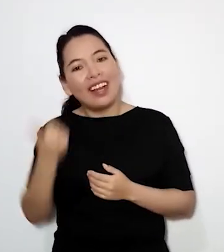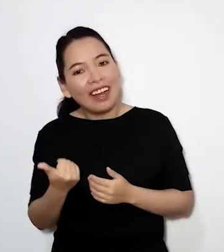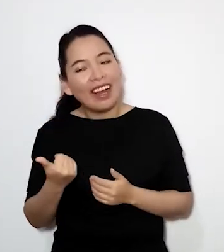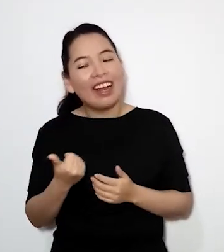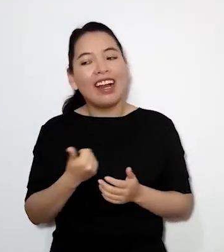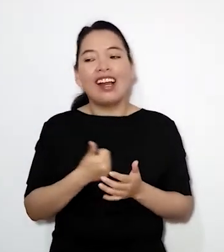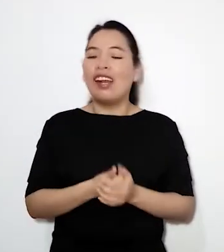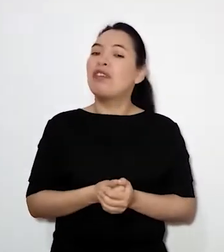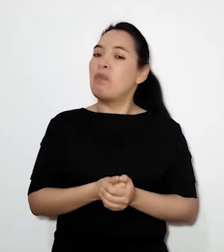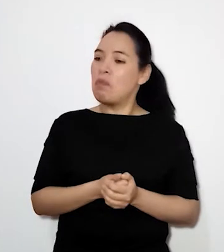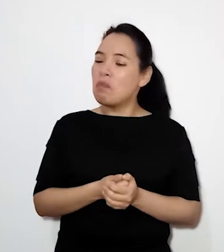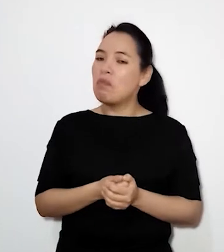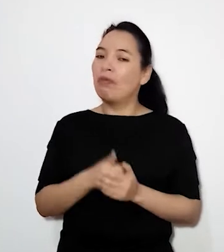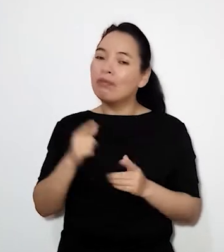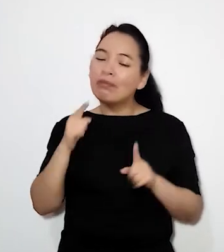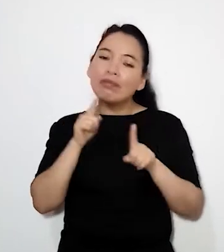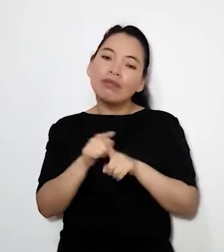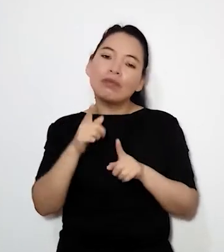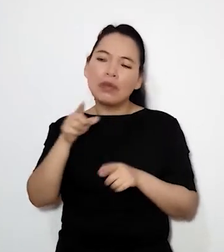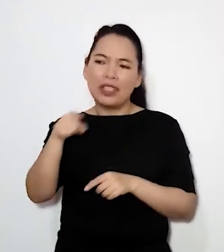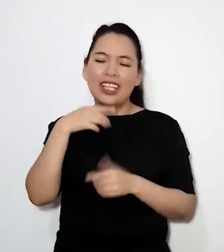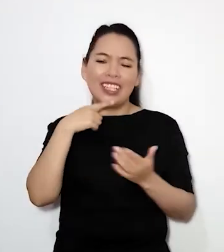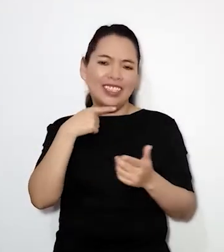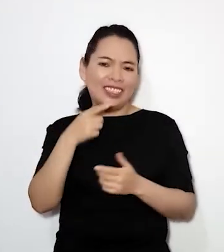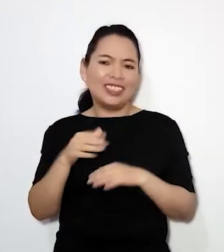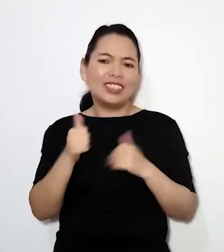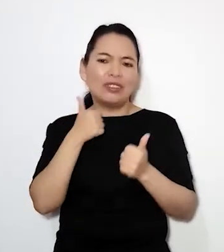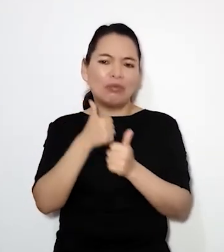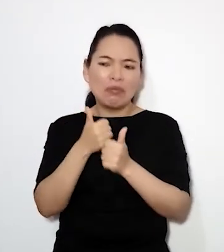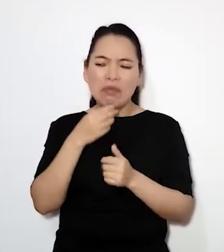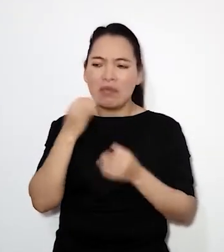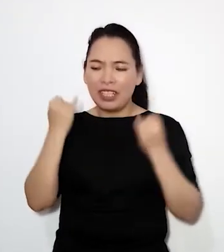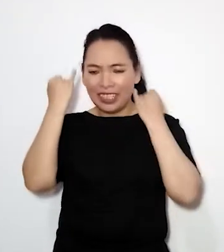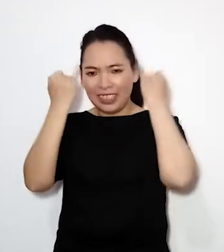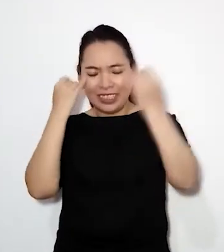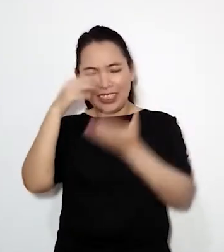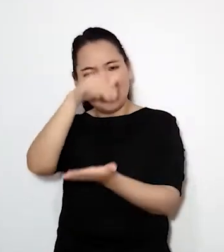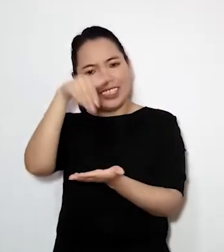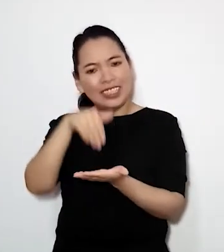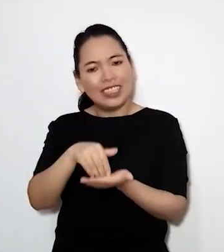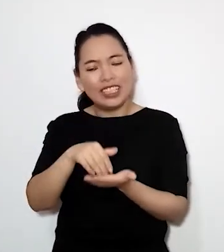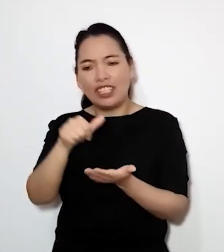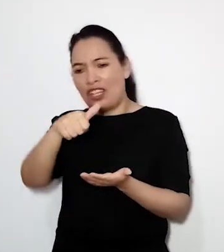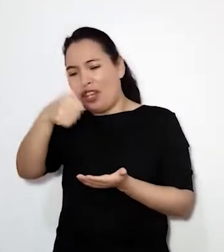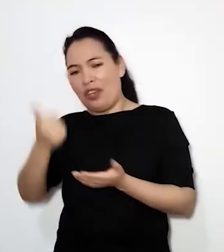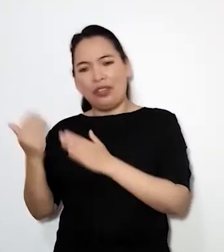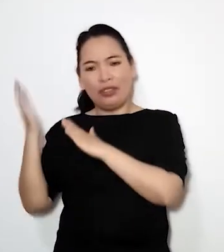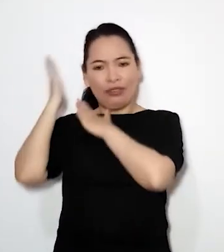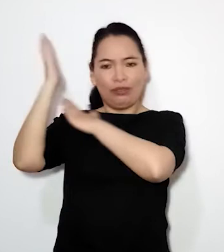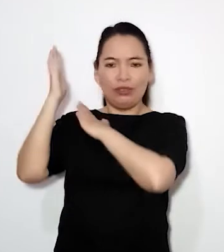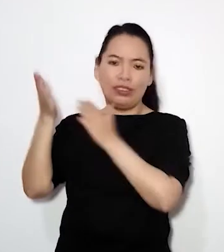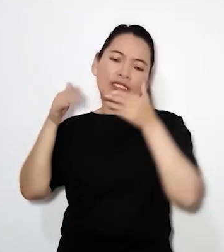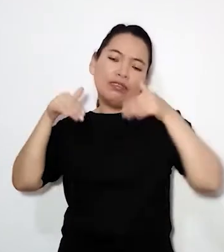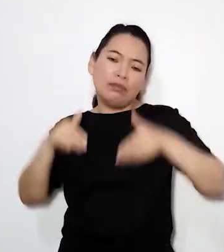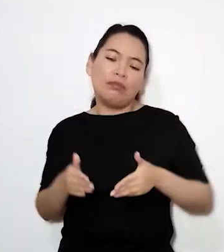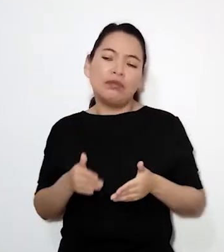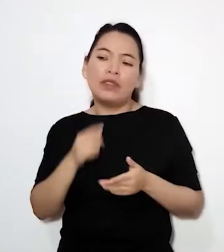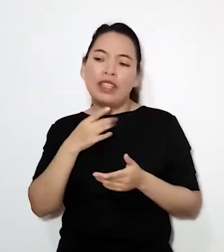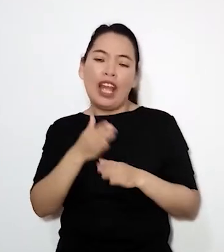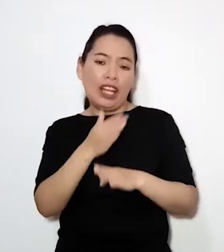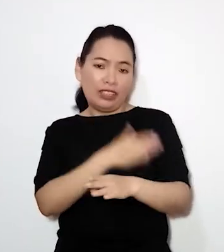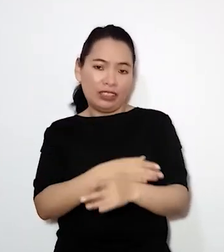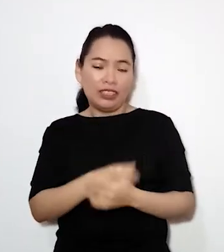Has comentado cosas centrales, al igual que los otros colegas que tuvieron la palabra, pero el tema de